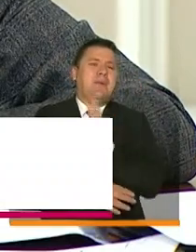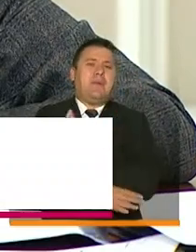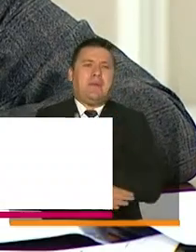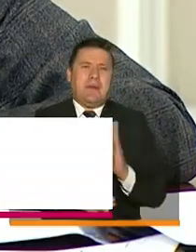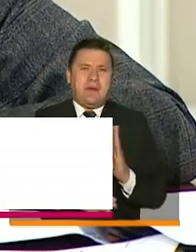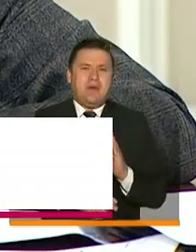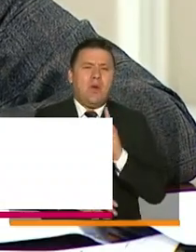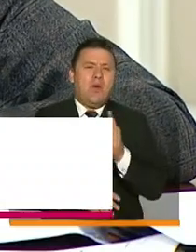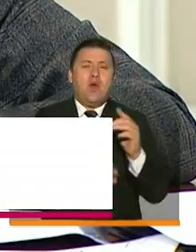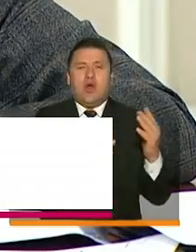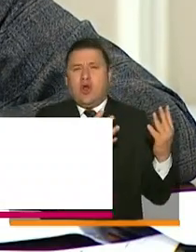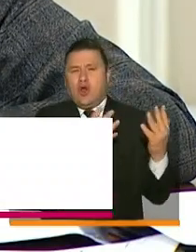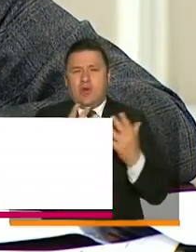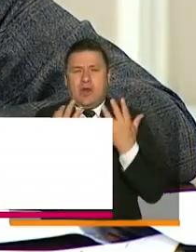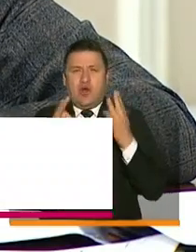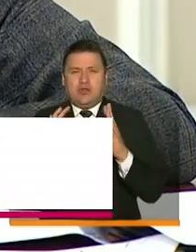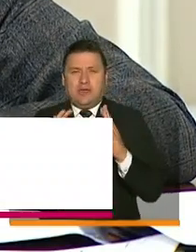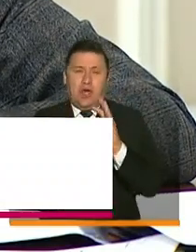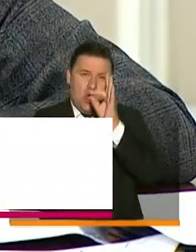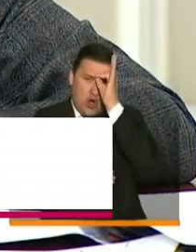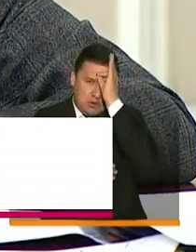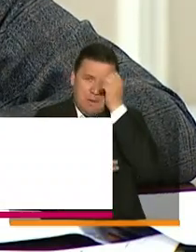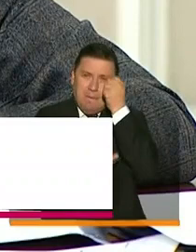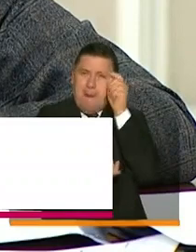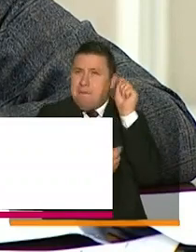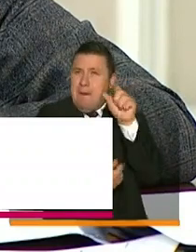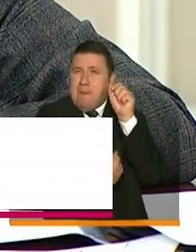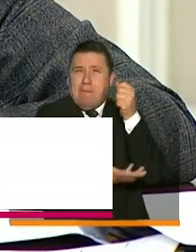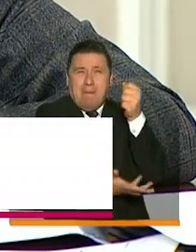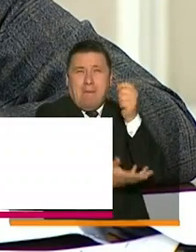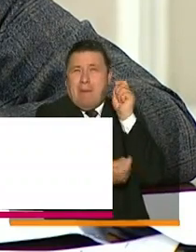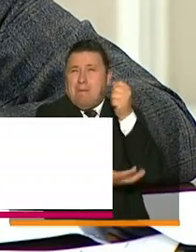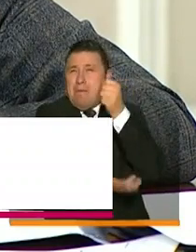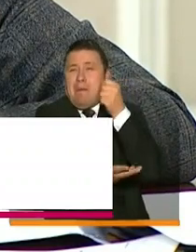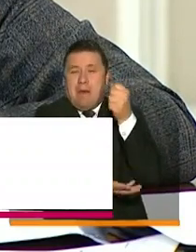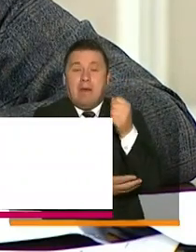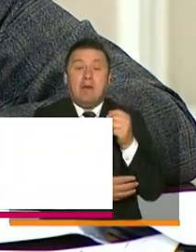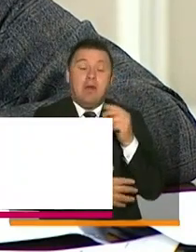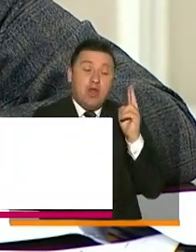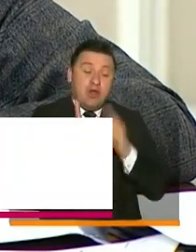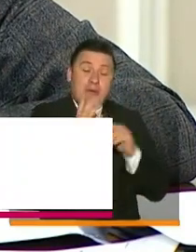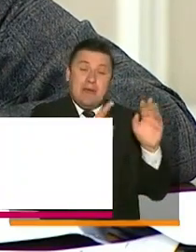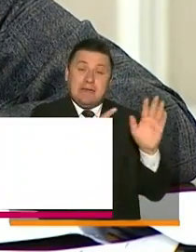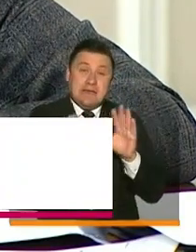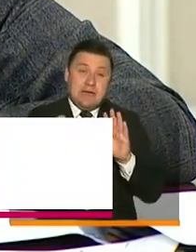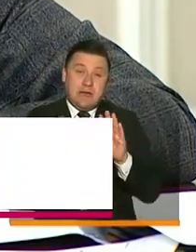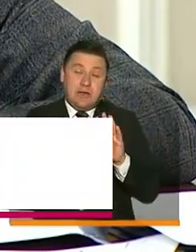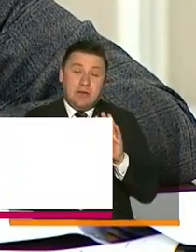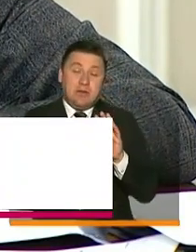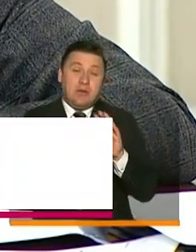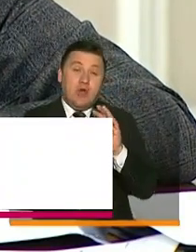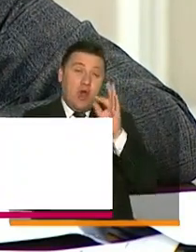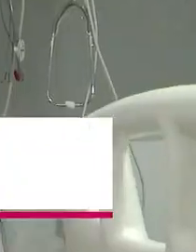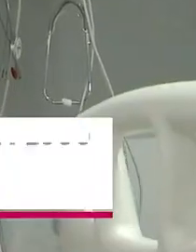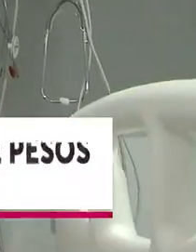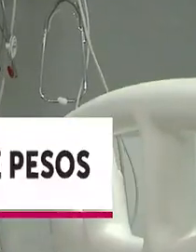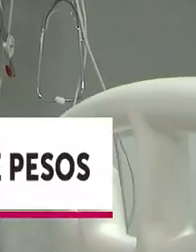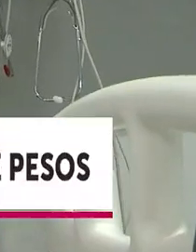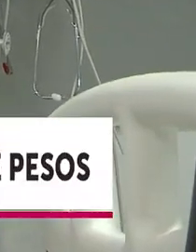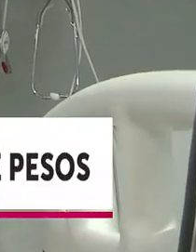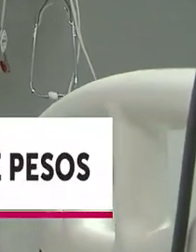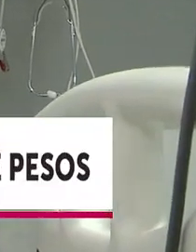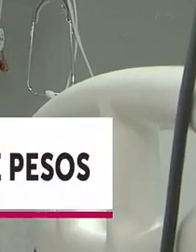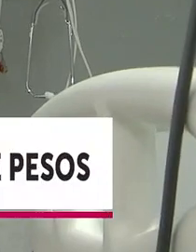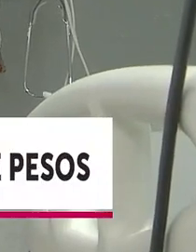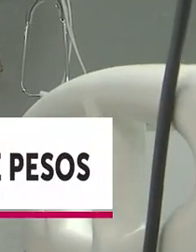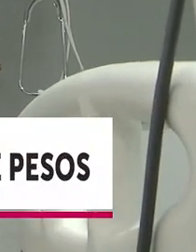a 980 hospitales públicos y 2.600 hospitales privados. En Colombia